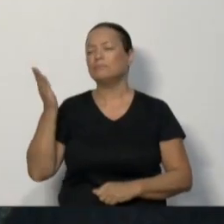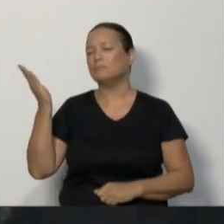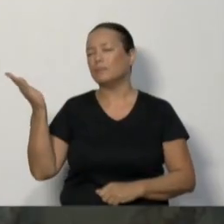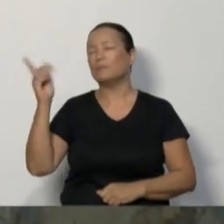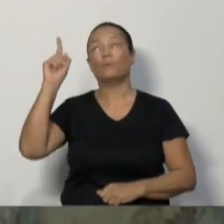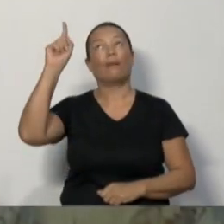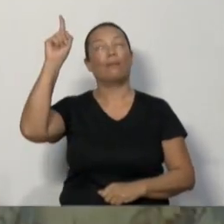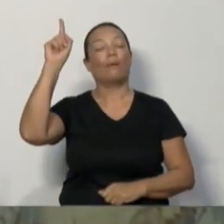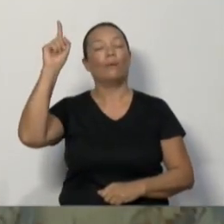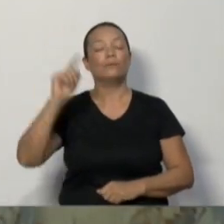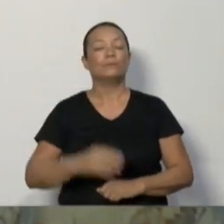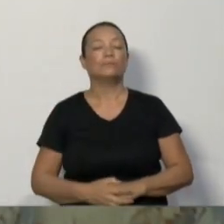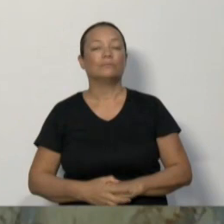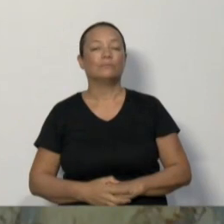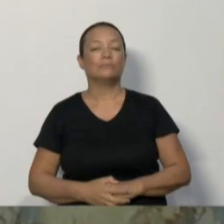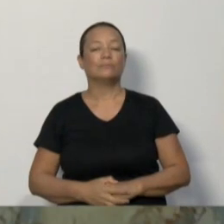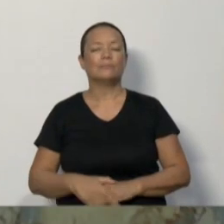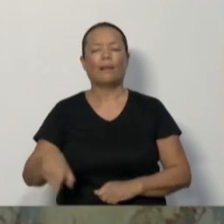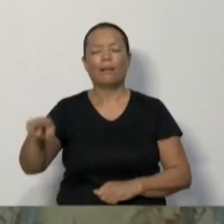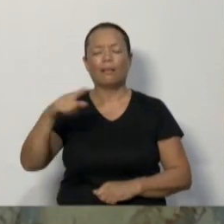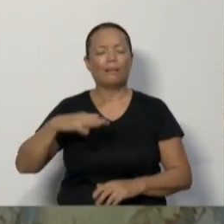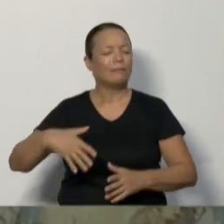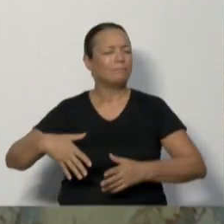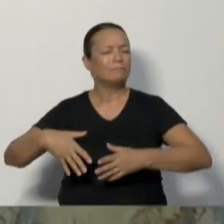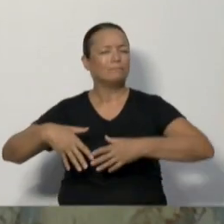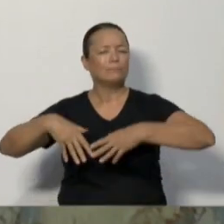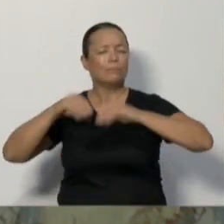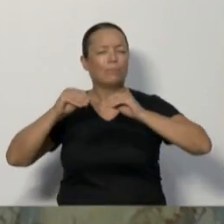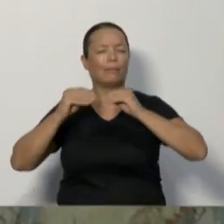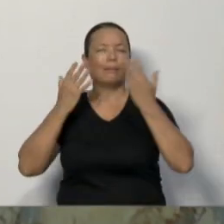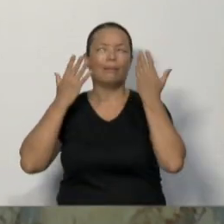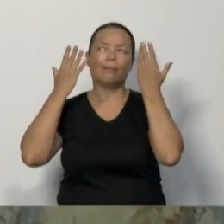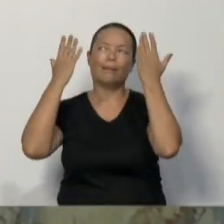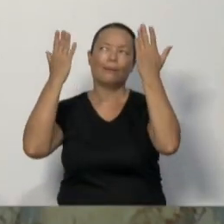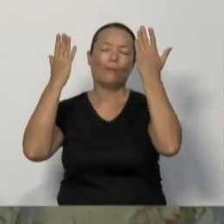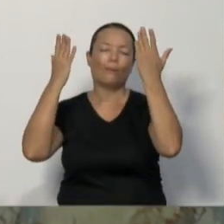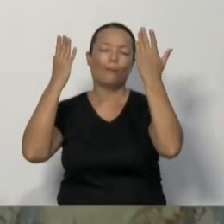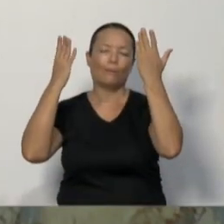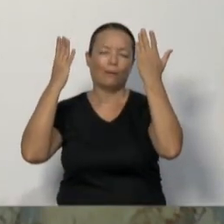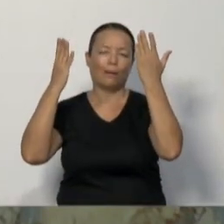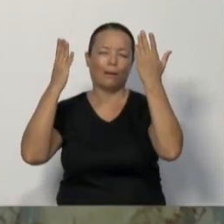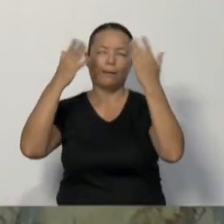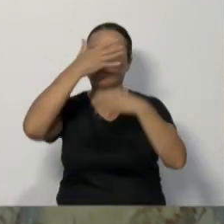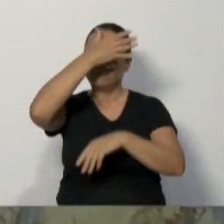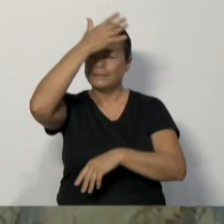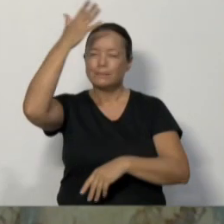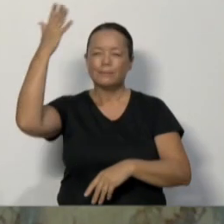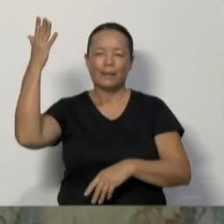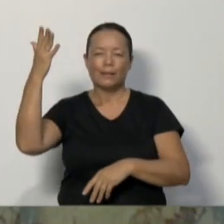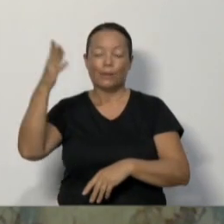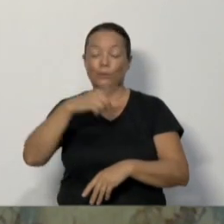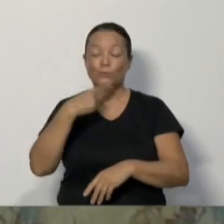Pedimos a Dios que lo llene de vida en la gloria y que nosotros